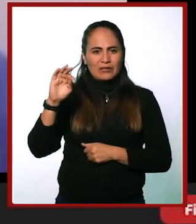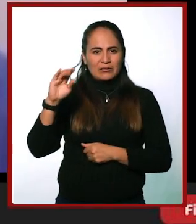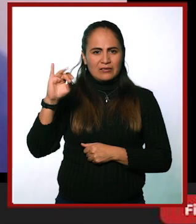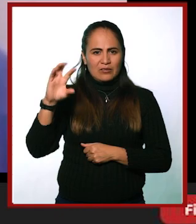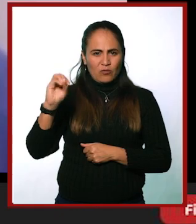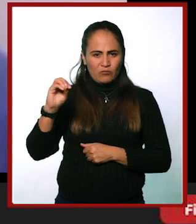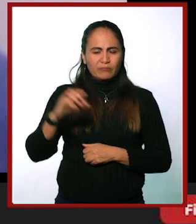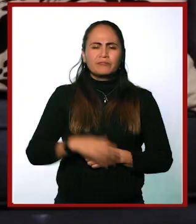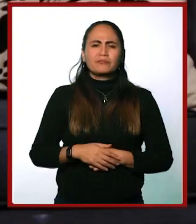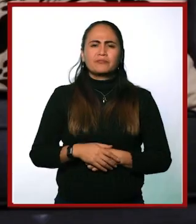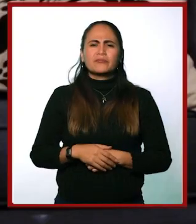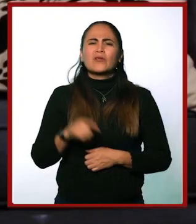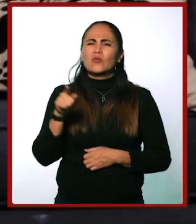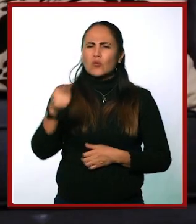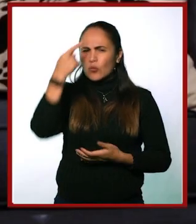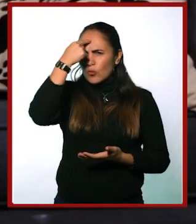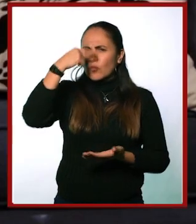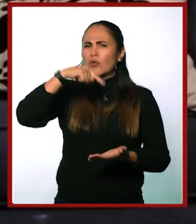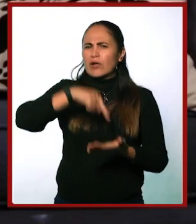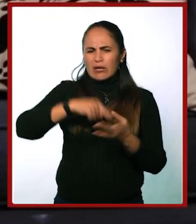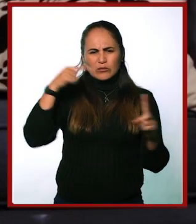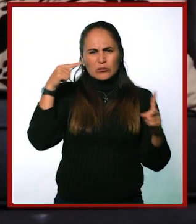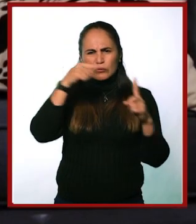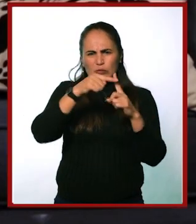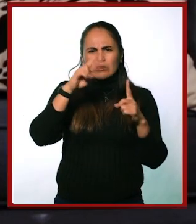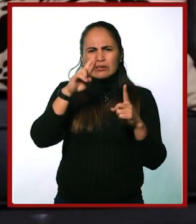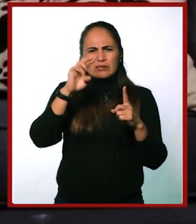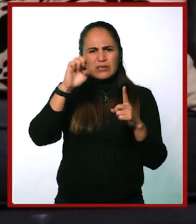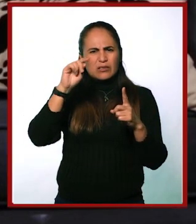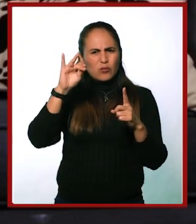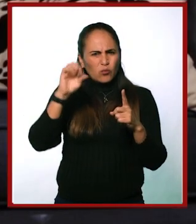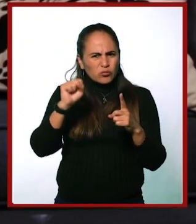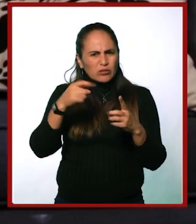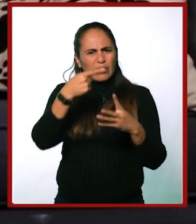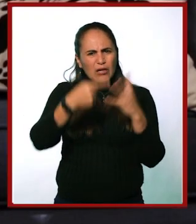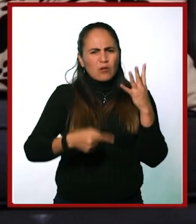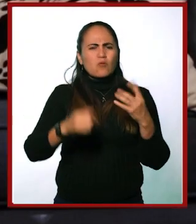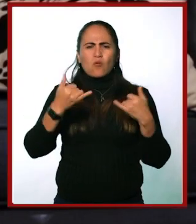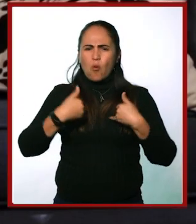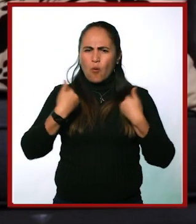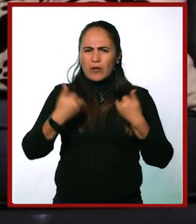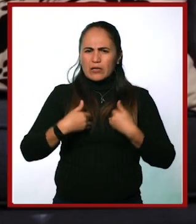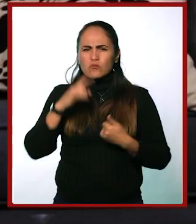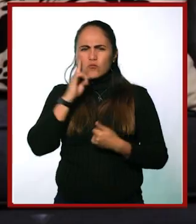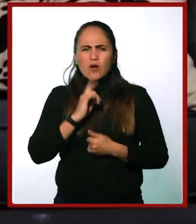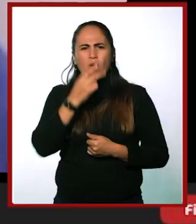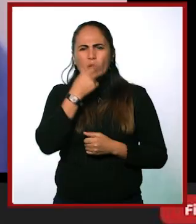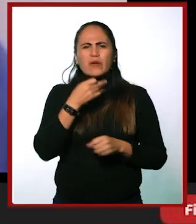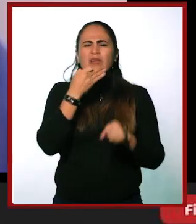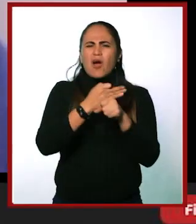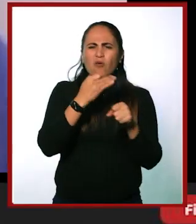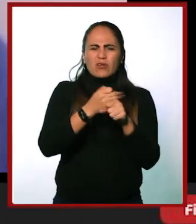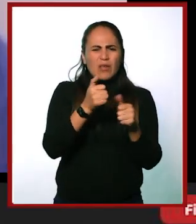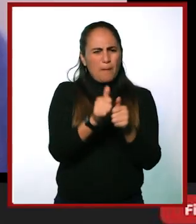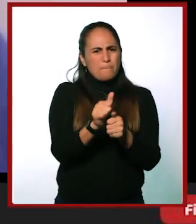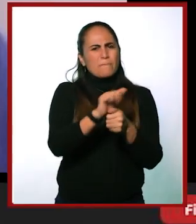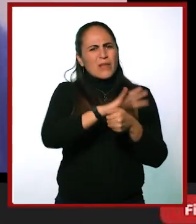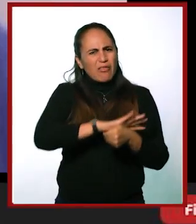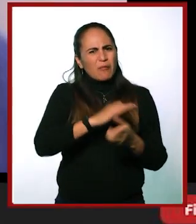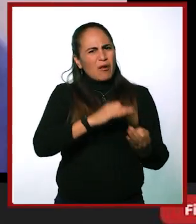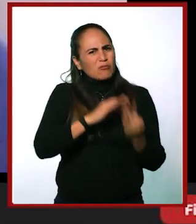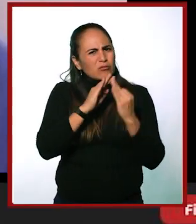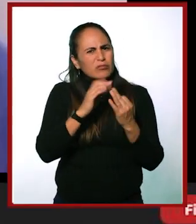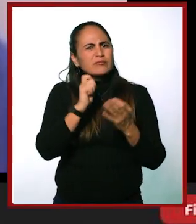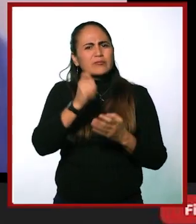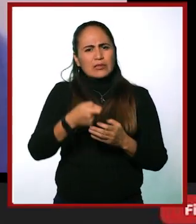con nosotros. Platícame, ¿cuáles crees que sean los principales retos a los que se enfrentan las y los jóvenes en esta pandemia? Bueno, mira, el tema